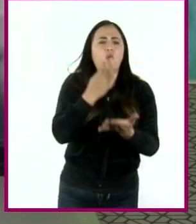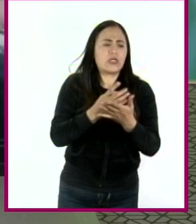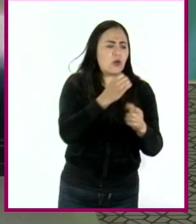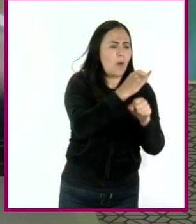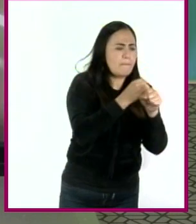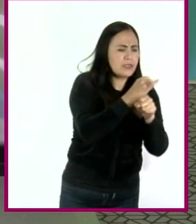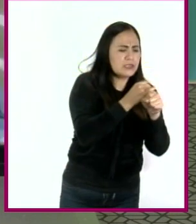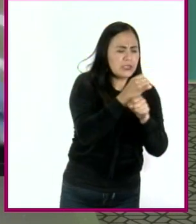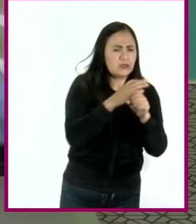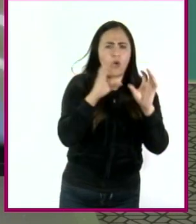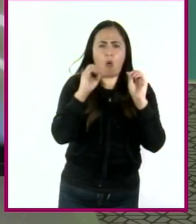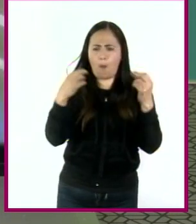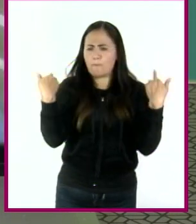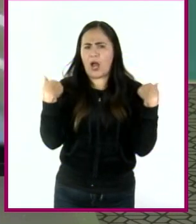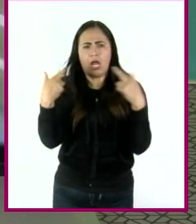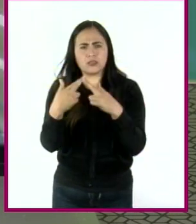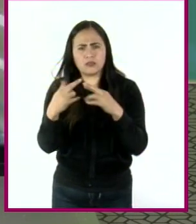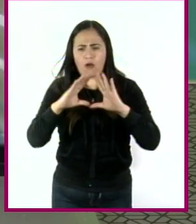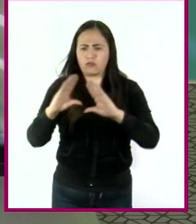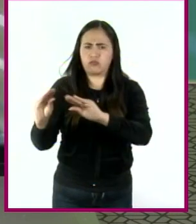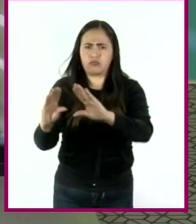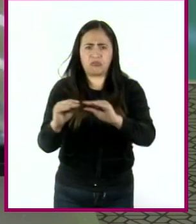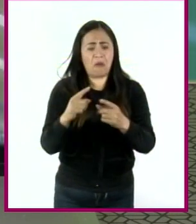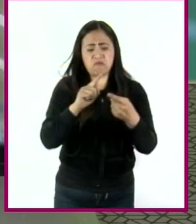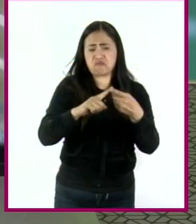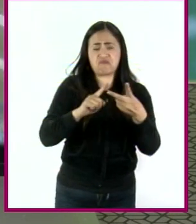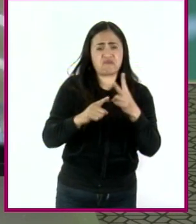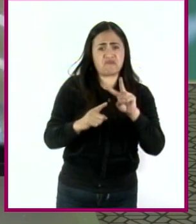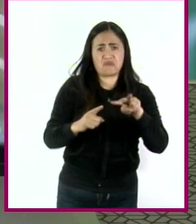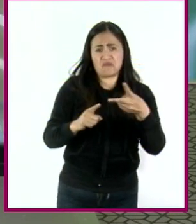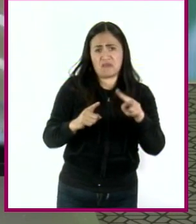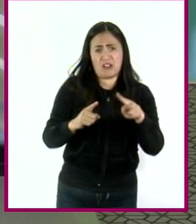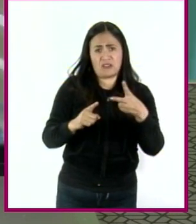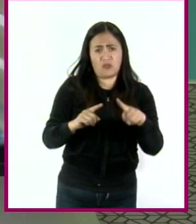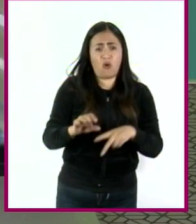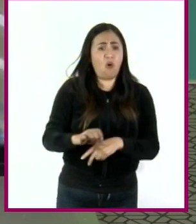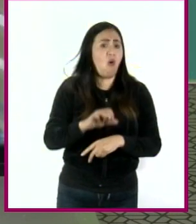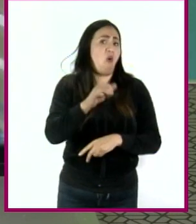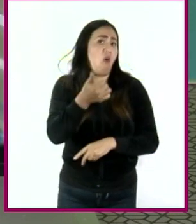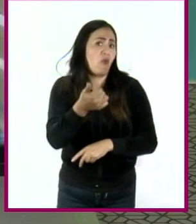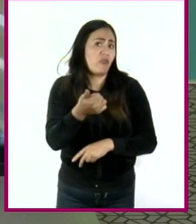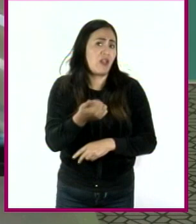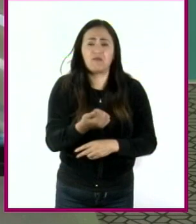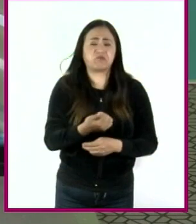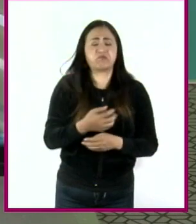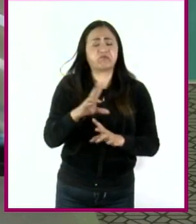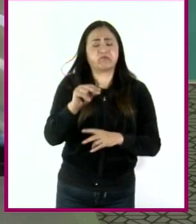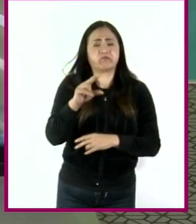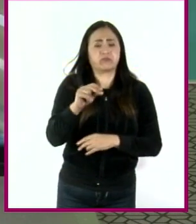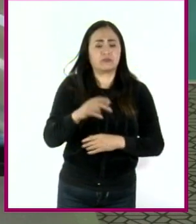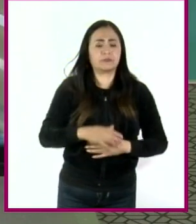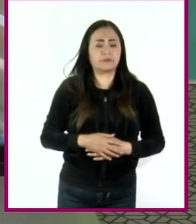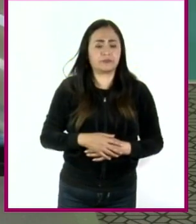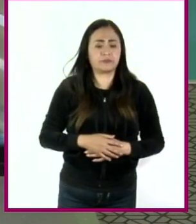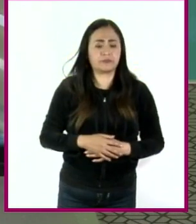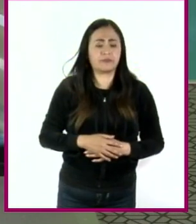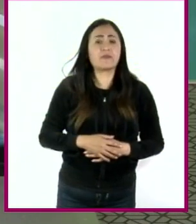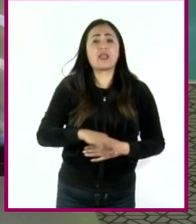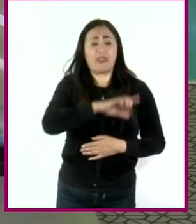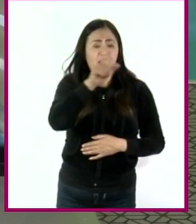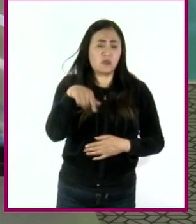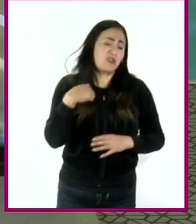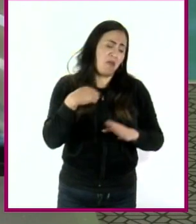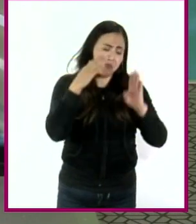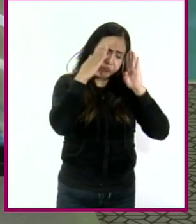toda esa gama de oportunidades de influencia que tienen ahora los biólogos. Fui a la